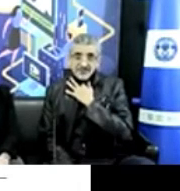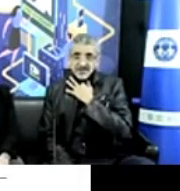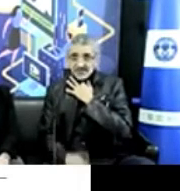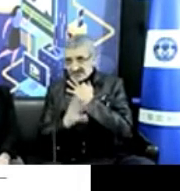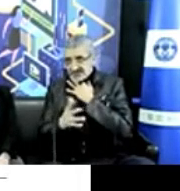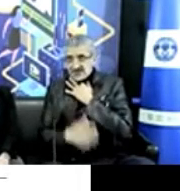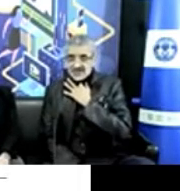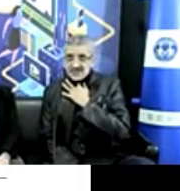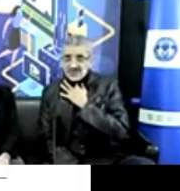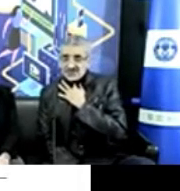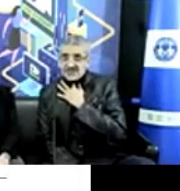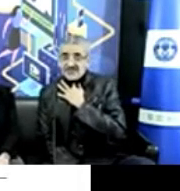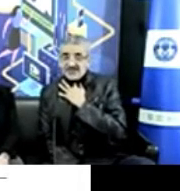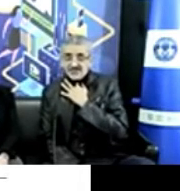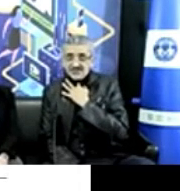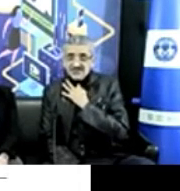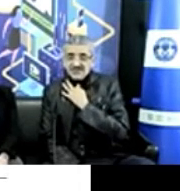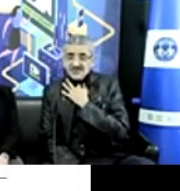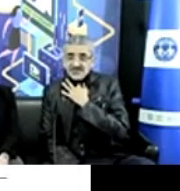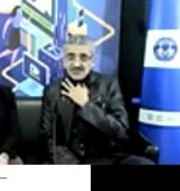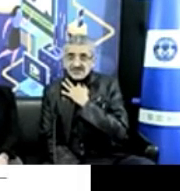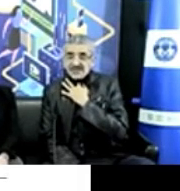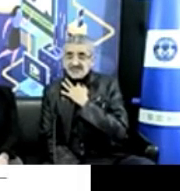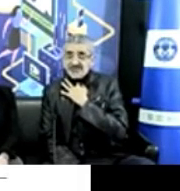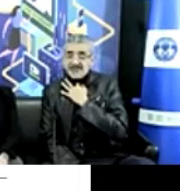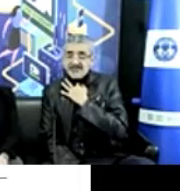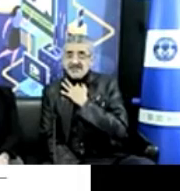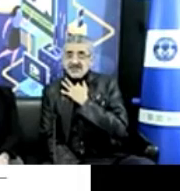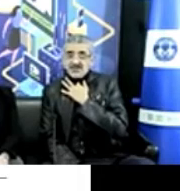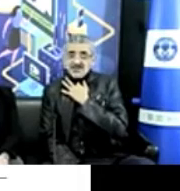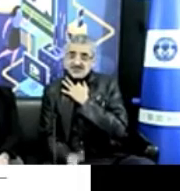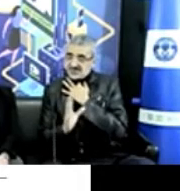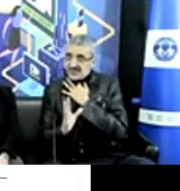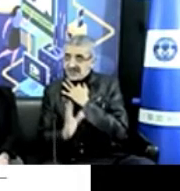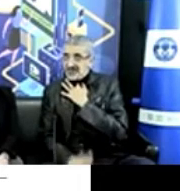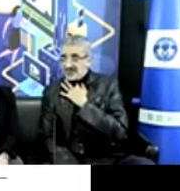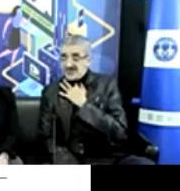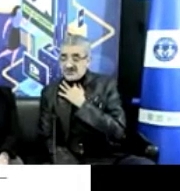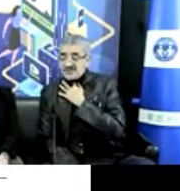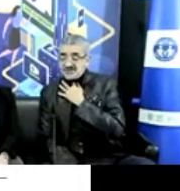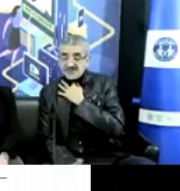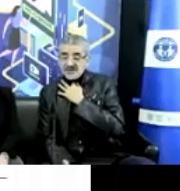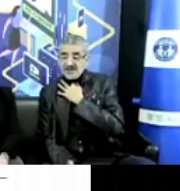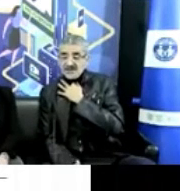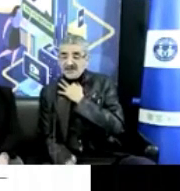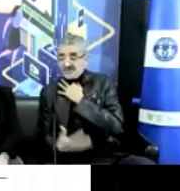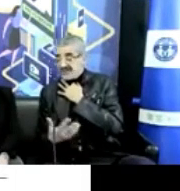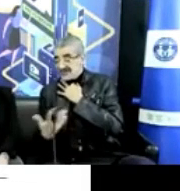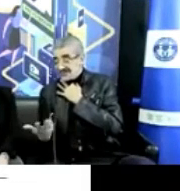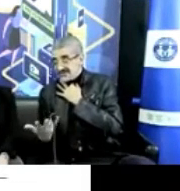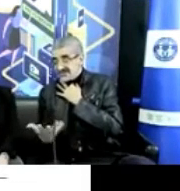Bueno, aquí estamos dando unos criterios para que ustedes vean cuáles son los indicadores para saber